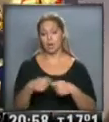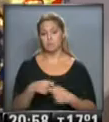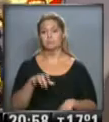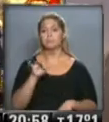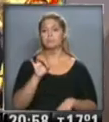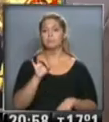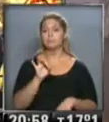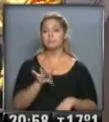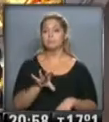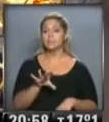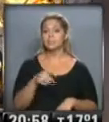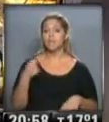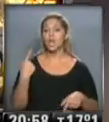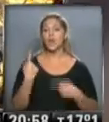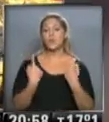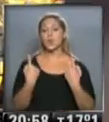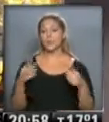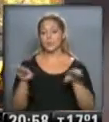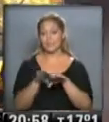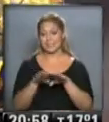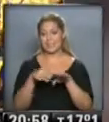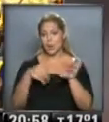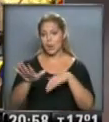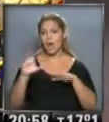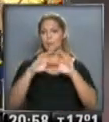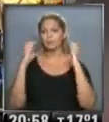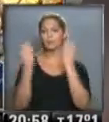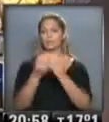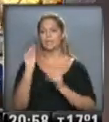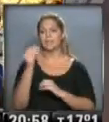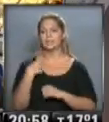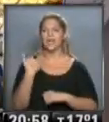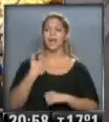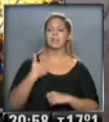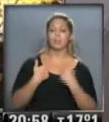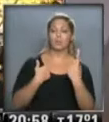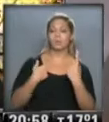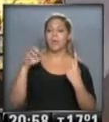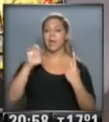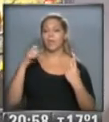la altura de cara al Mundial de Brasil. Argentina 1, Ecuador 1.